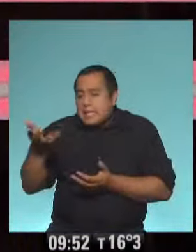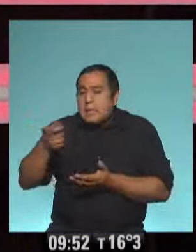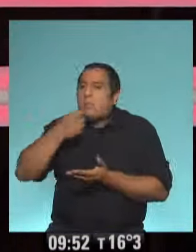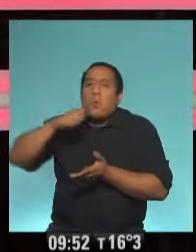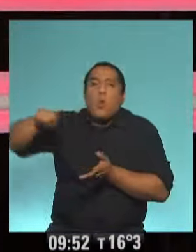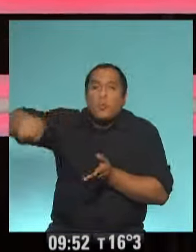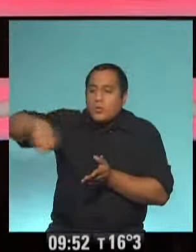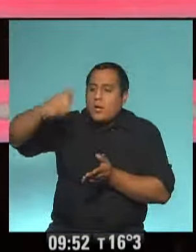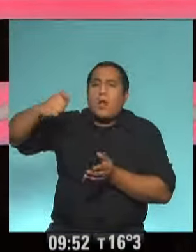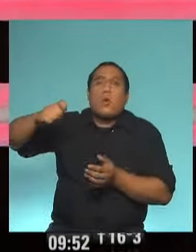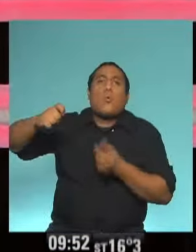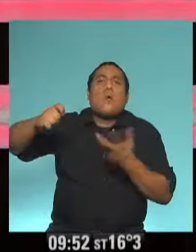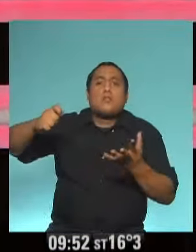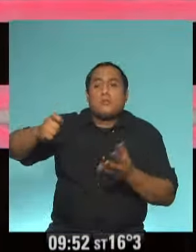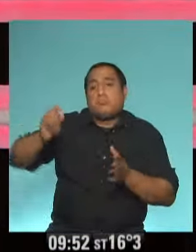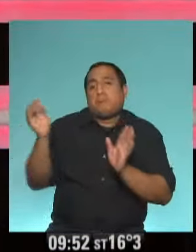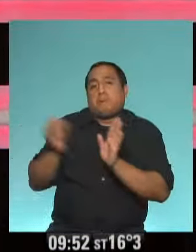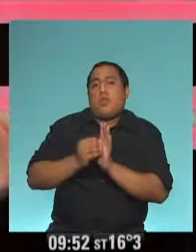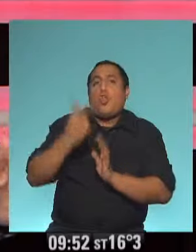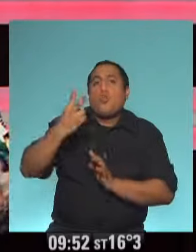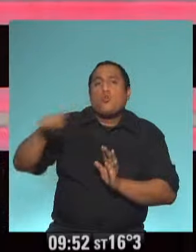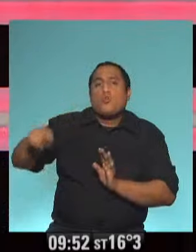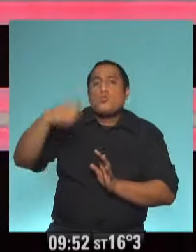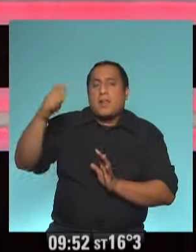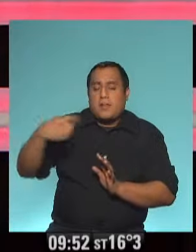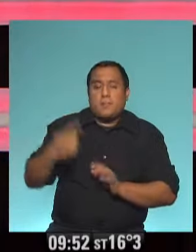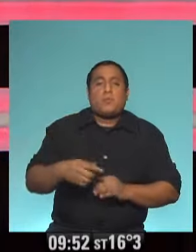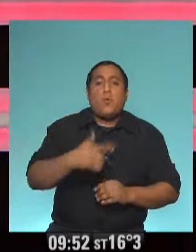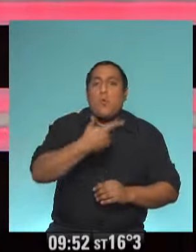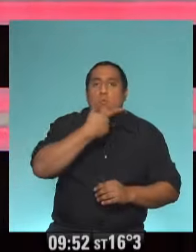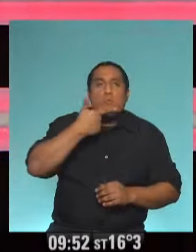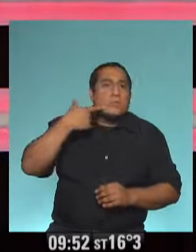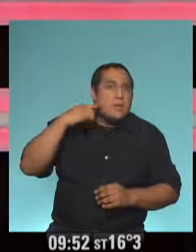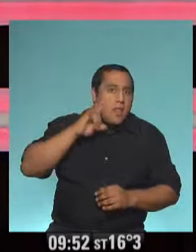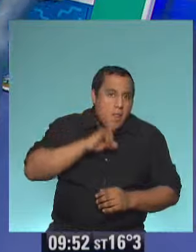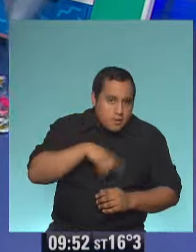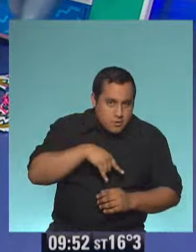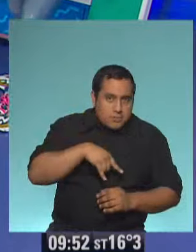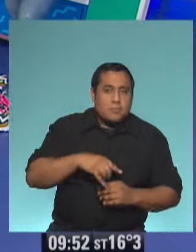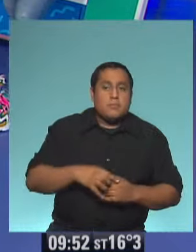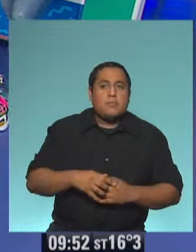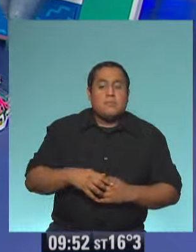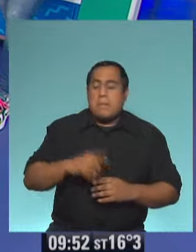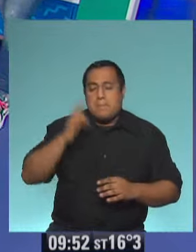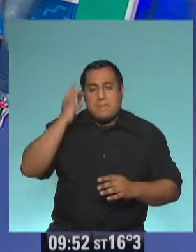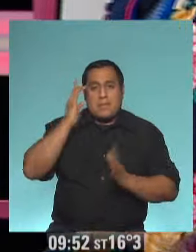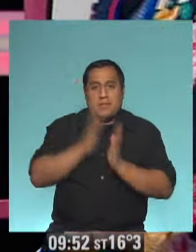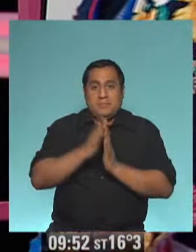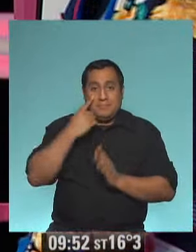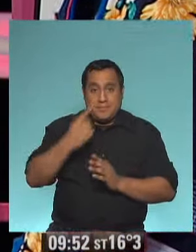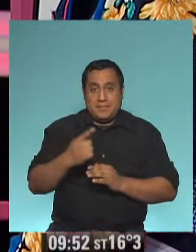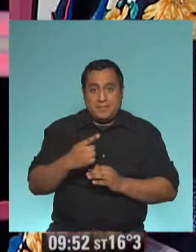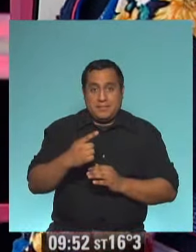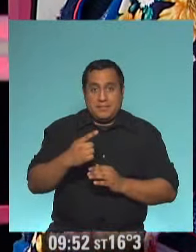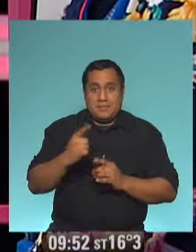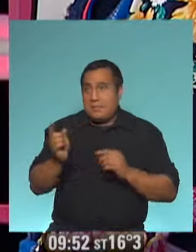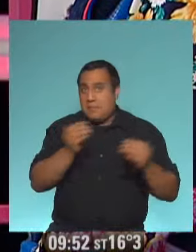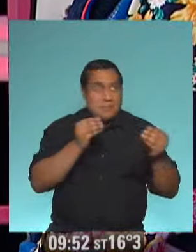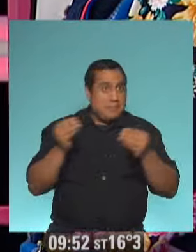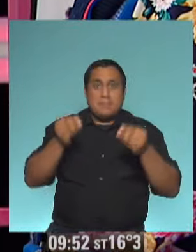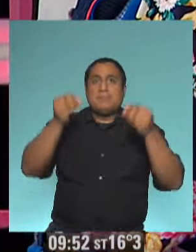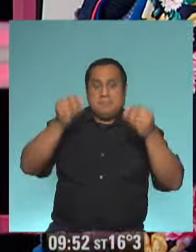Muy bien. Dos cucharadas. Dulce de leche. Dulce de leche. Perdón. Acá. Dulce de leche. ¿Dónde dulce estoy? De leche. Acá,